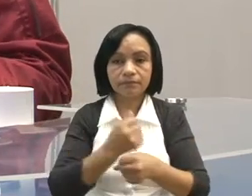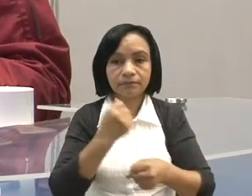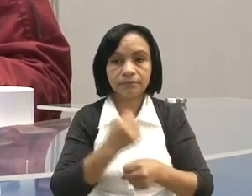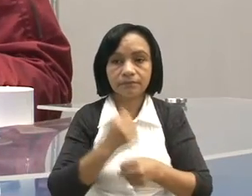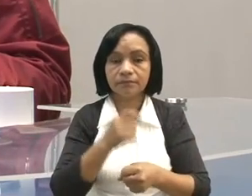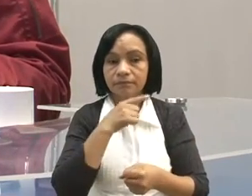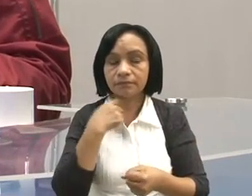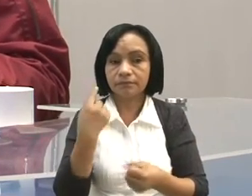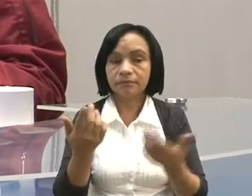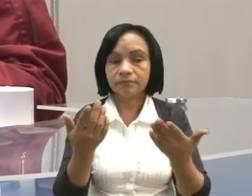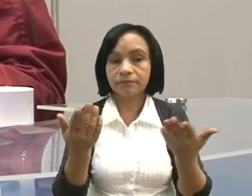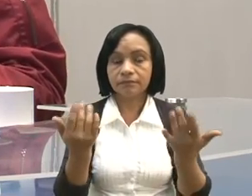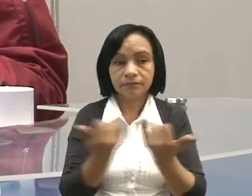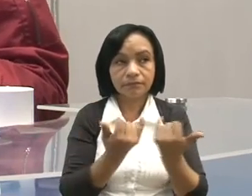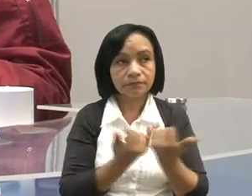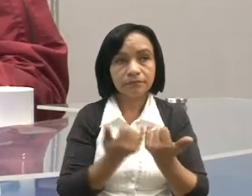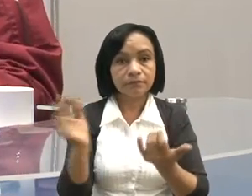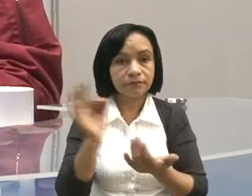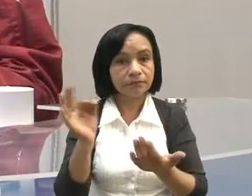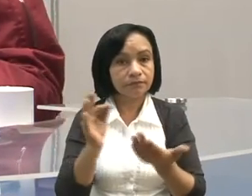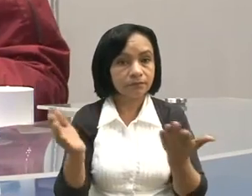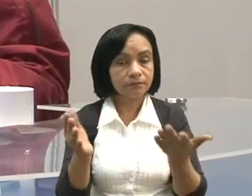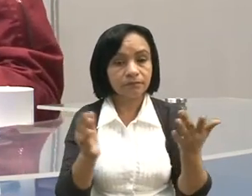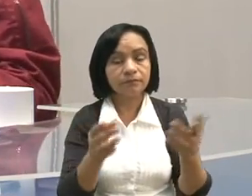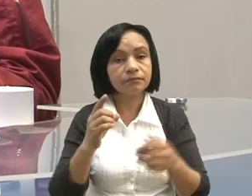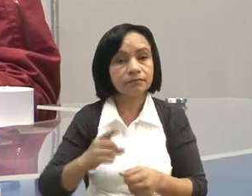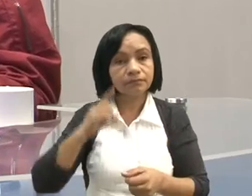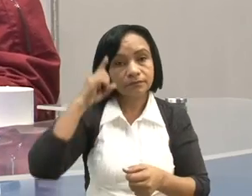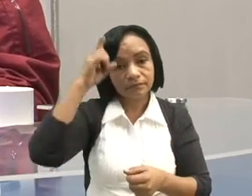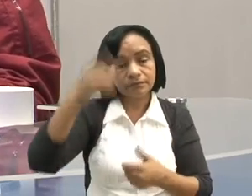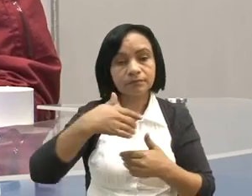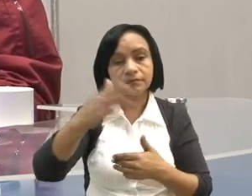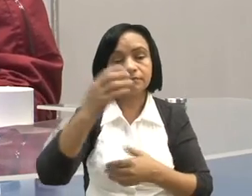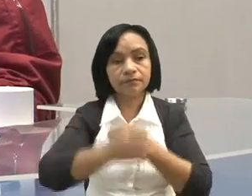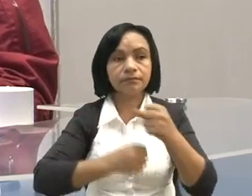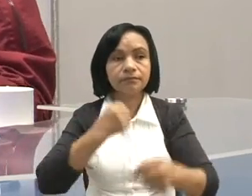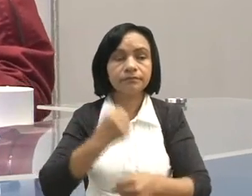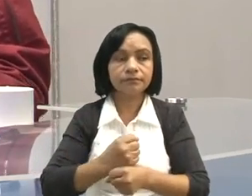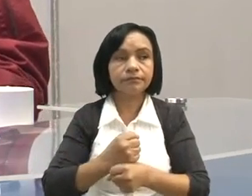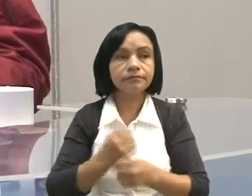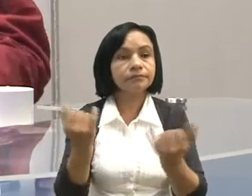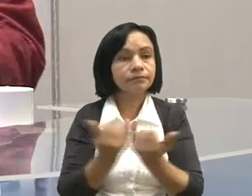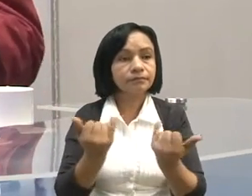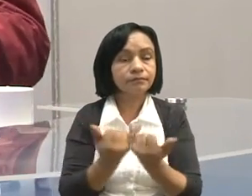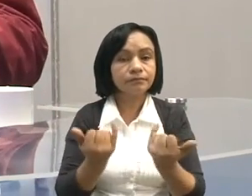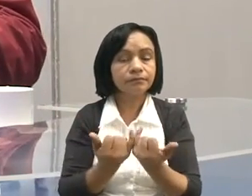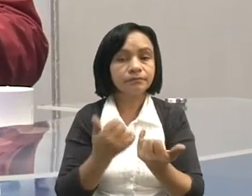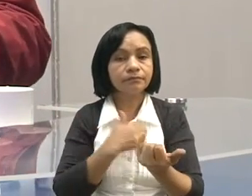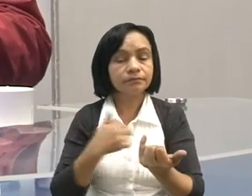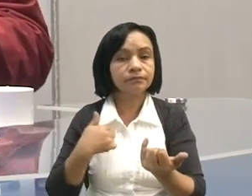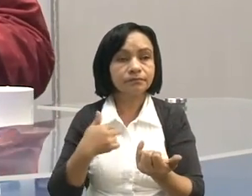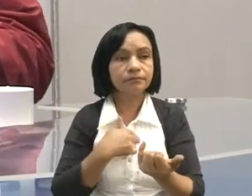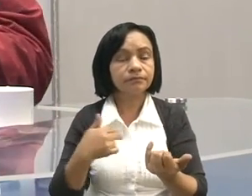¿verdad?, pedagógicas, metodológicas, pues se ha desarrollado a lo largo de todos estos años. Pero además se le ha